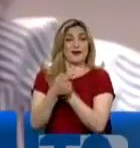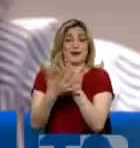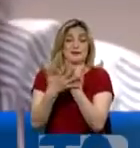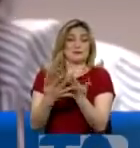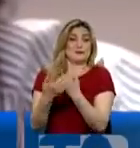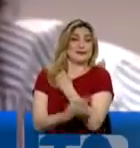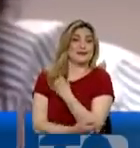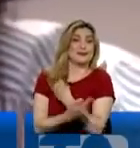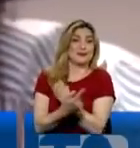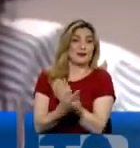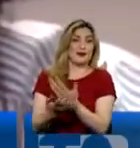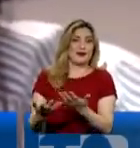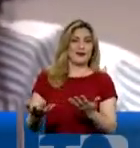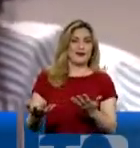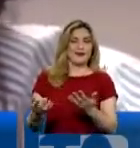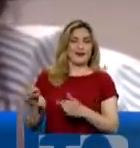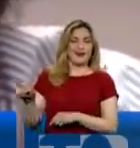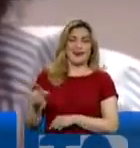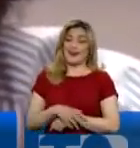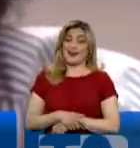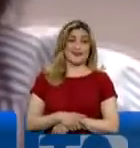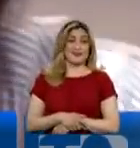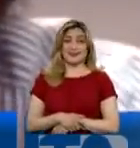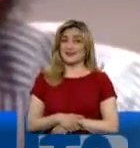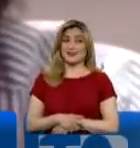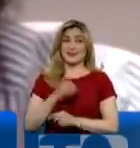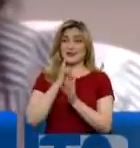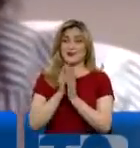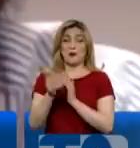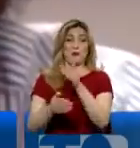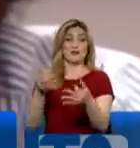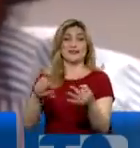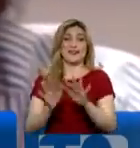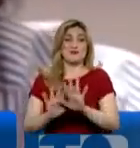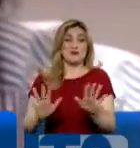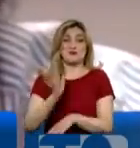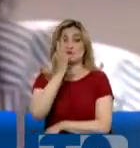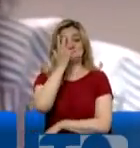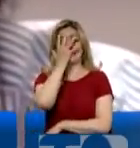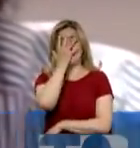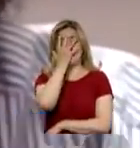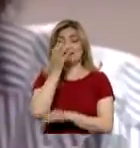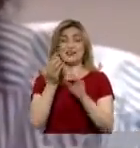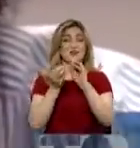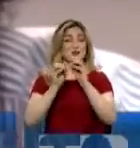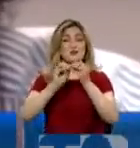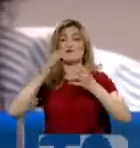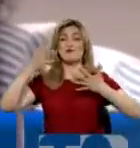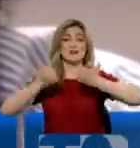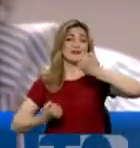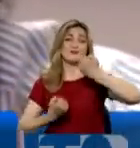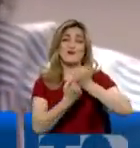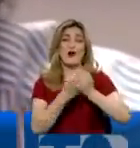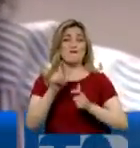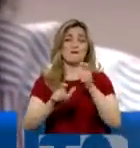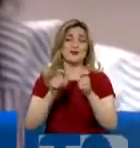ejecutoriada por esta clase de delitos en este caso lastimosamente no se lo tiene me parece que es bochornoso que los partidos políticos auspician a